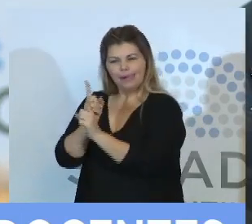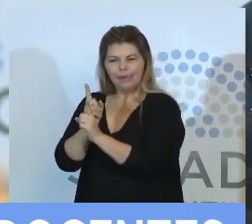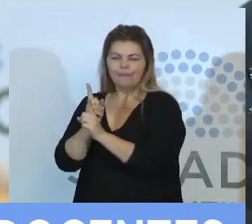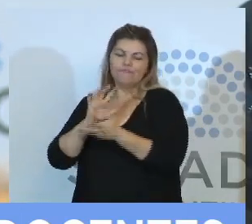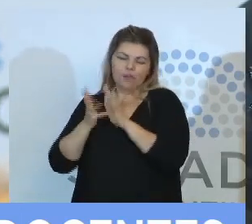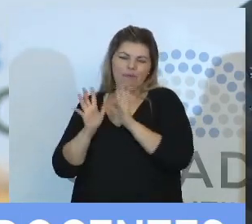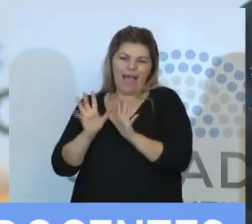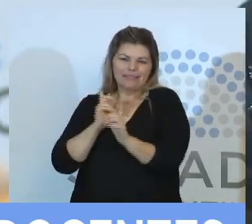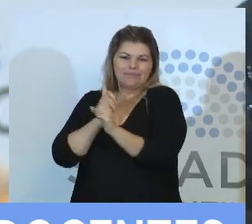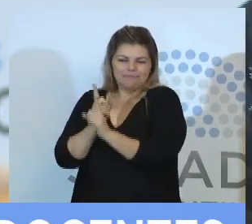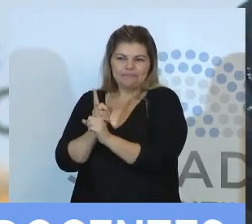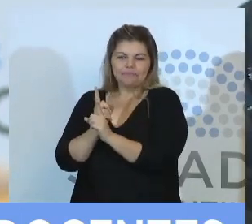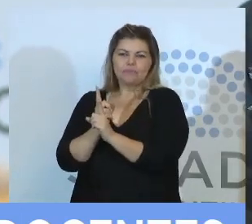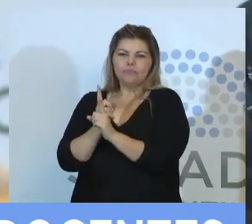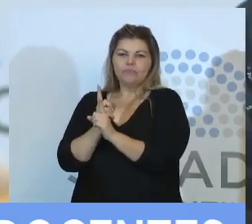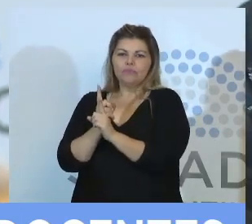forma.